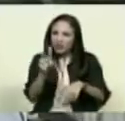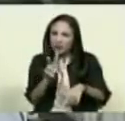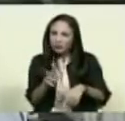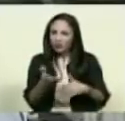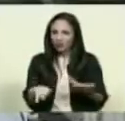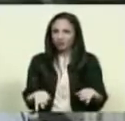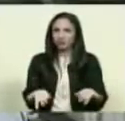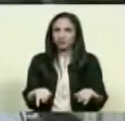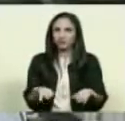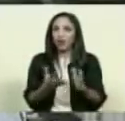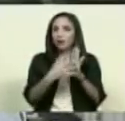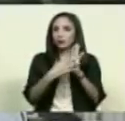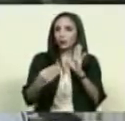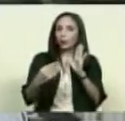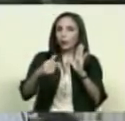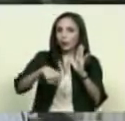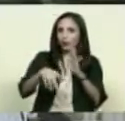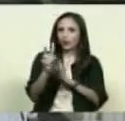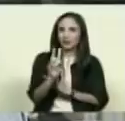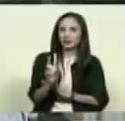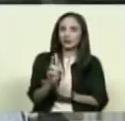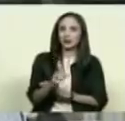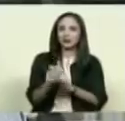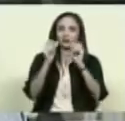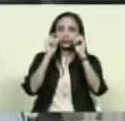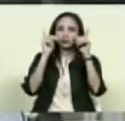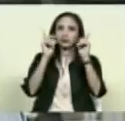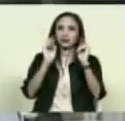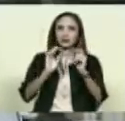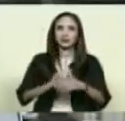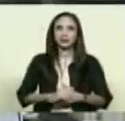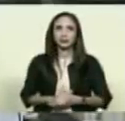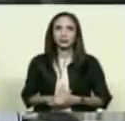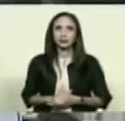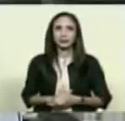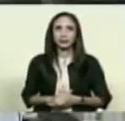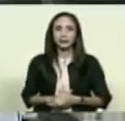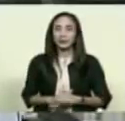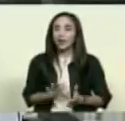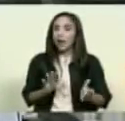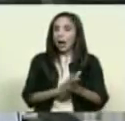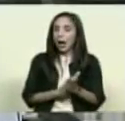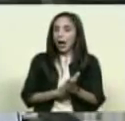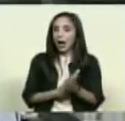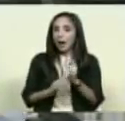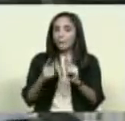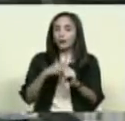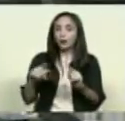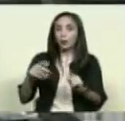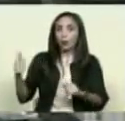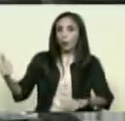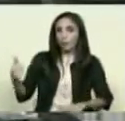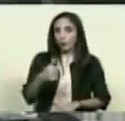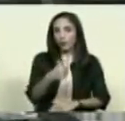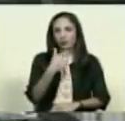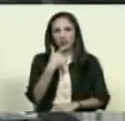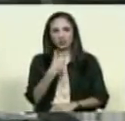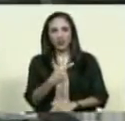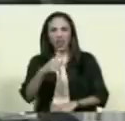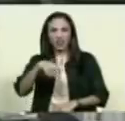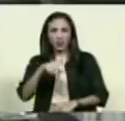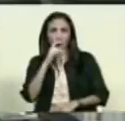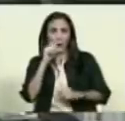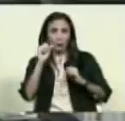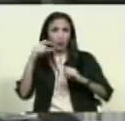Ah, ¿se dan cuenta? Y la MUC diciendo que yo era un loco que estaba creando una criptomoneda con respaldo en